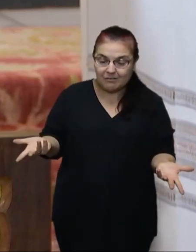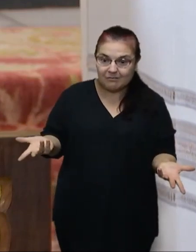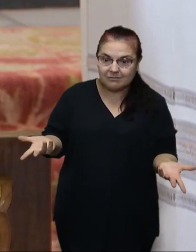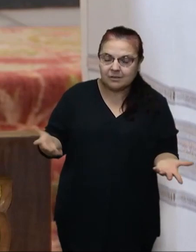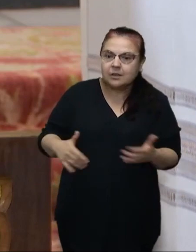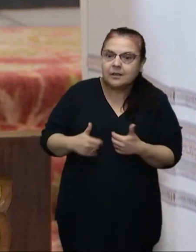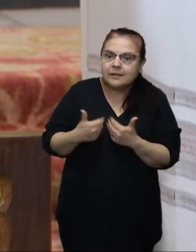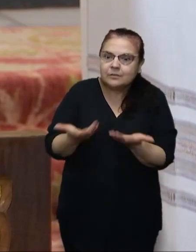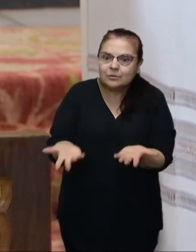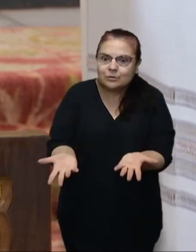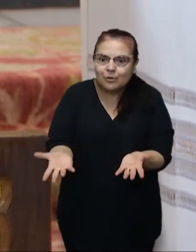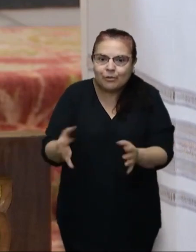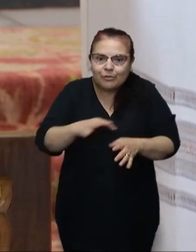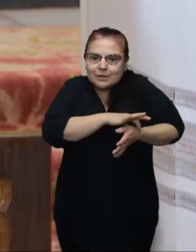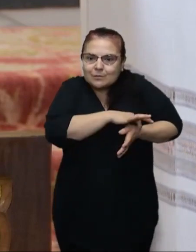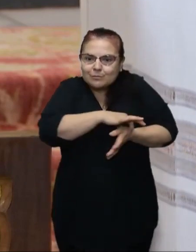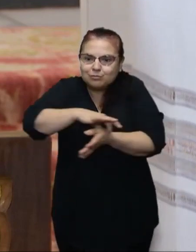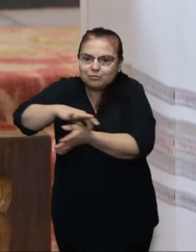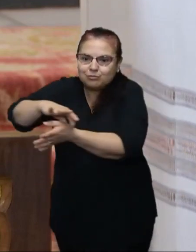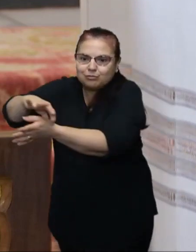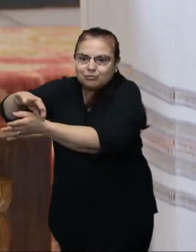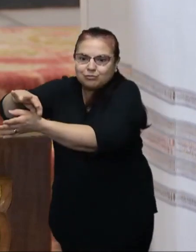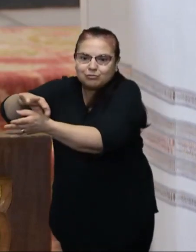Después me condujo por la ribera del torrente.